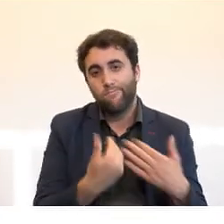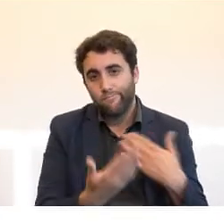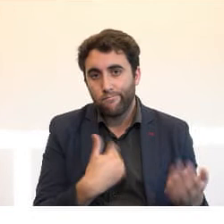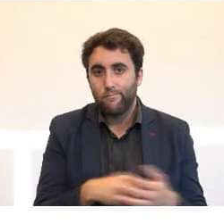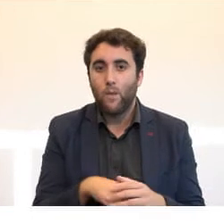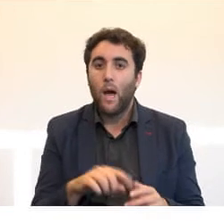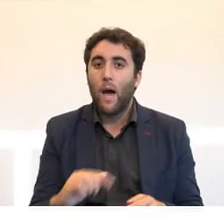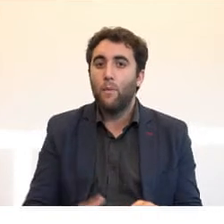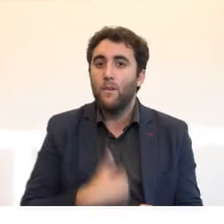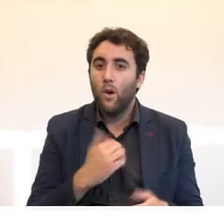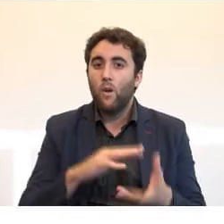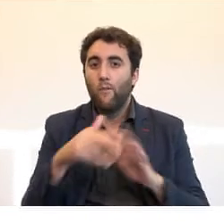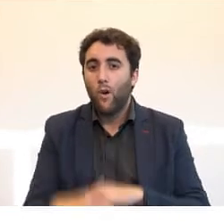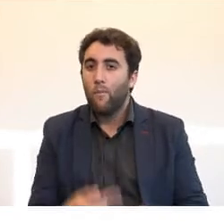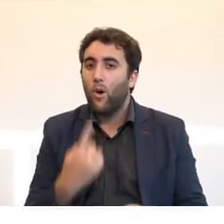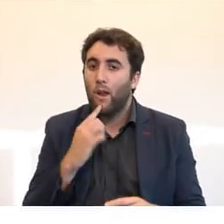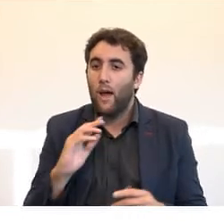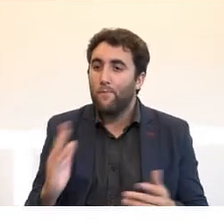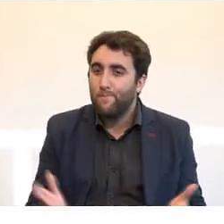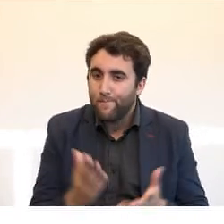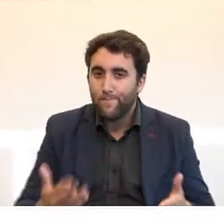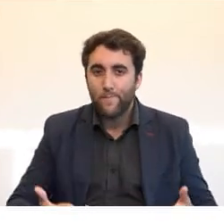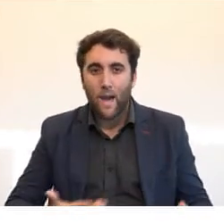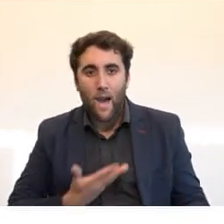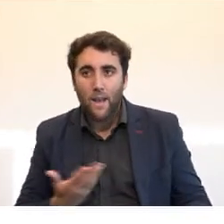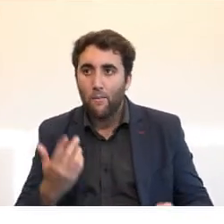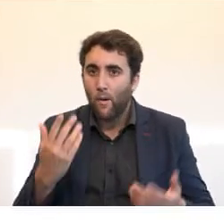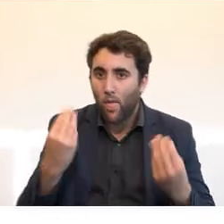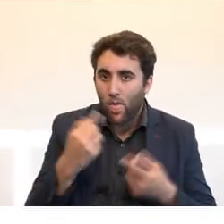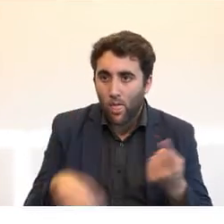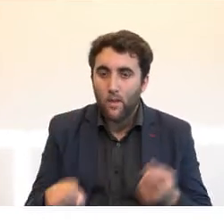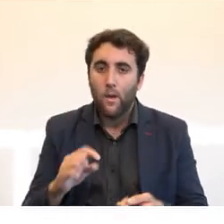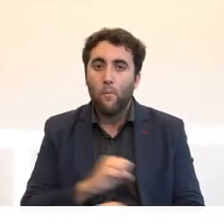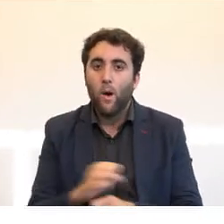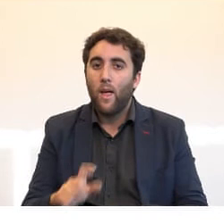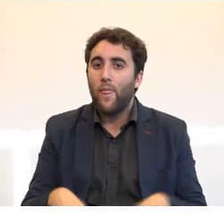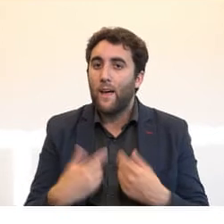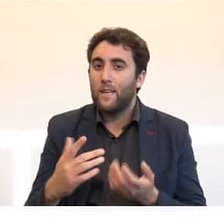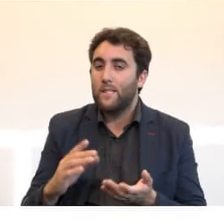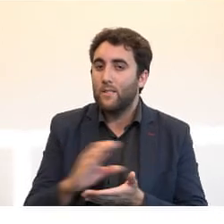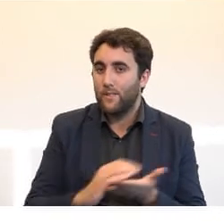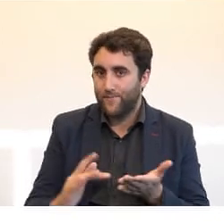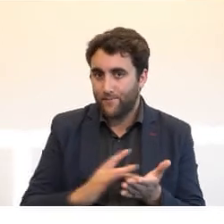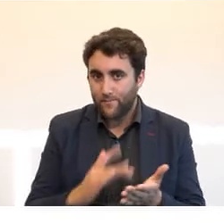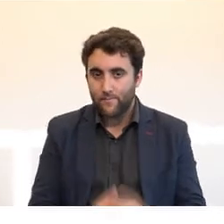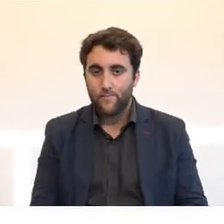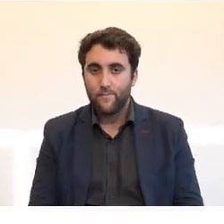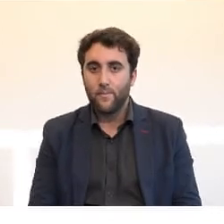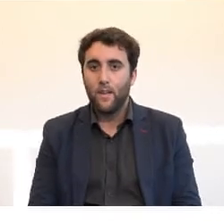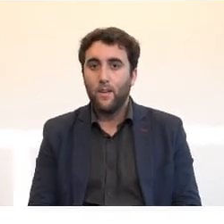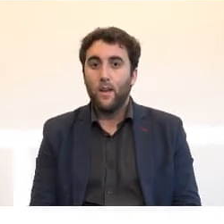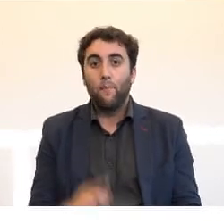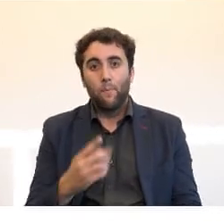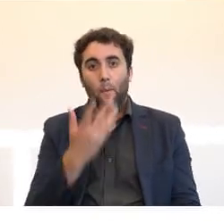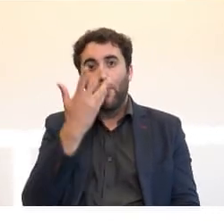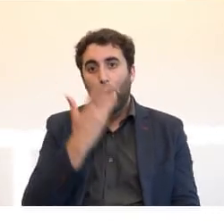lúdicamente, de manera estimulante, desde esa emoción, las oportunidades que nos brinda la sociedad digital. Me gusta mucho esa